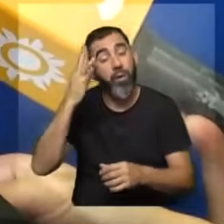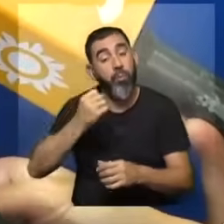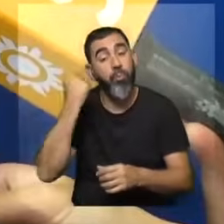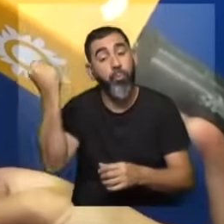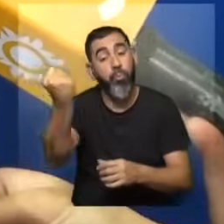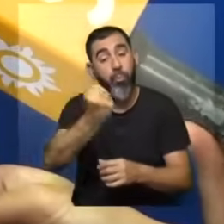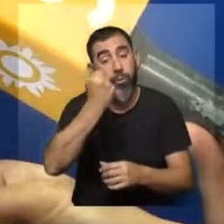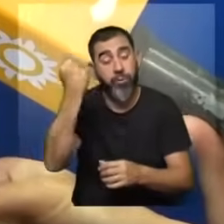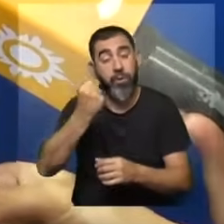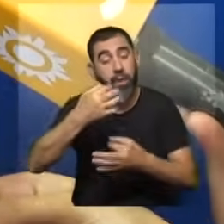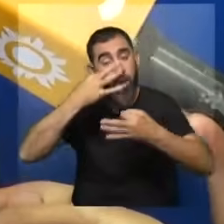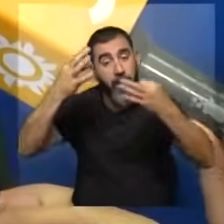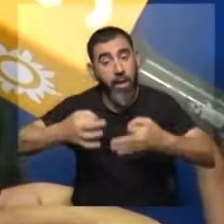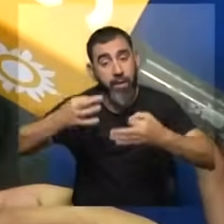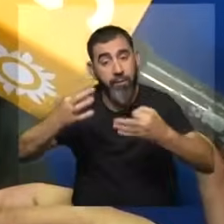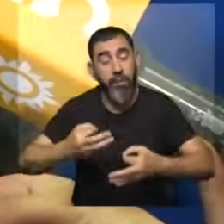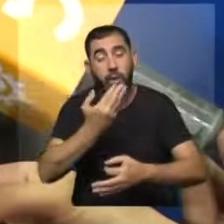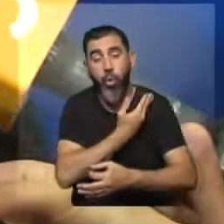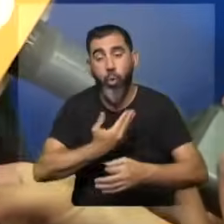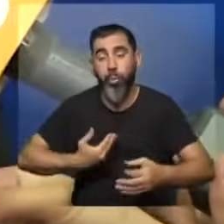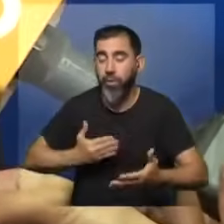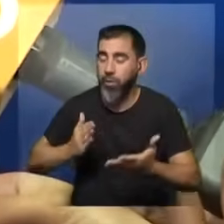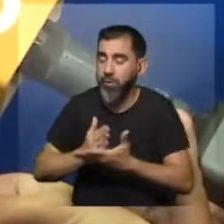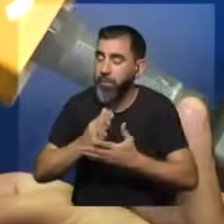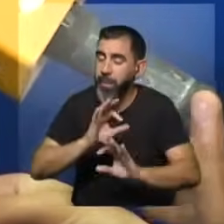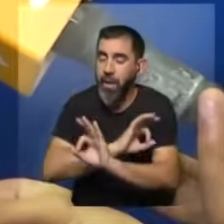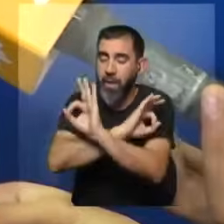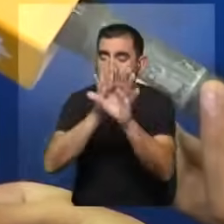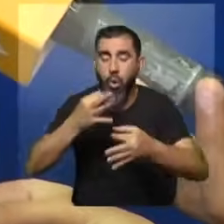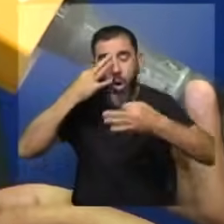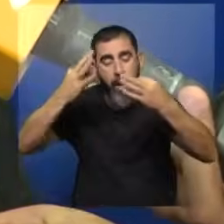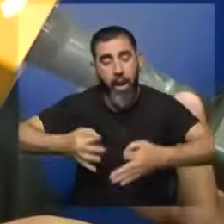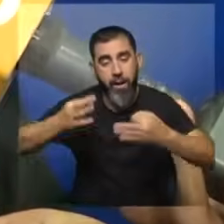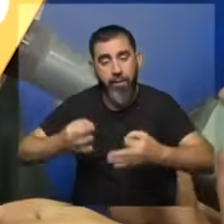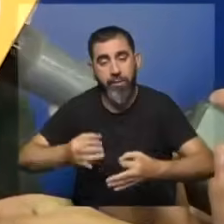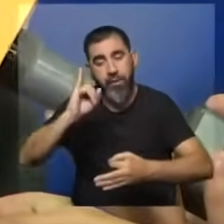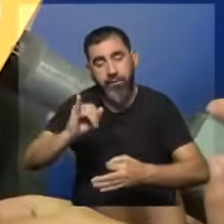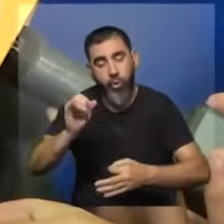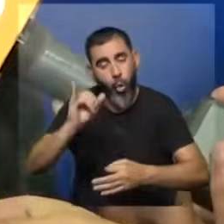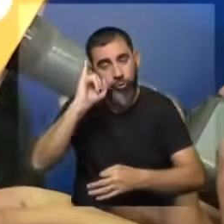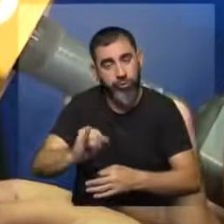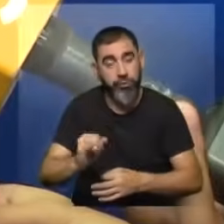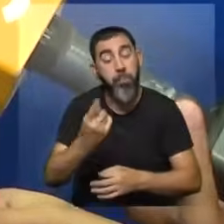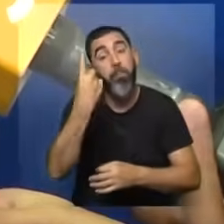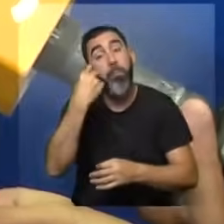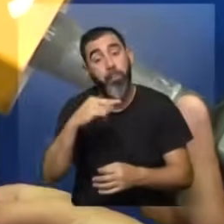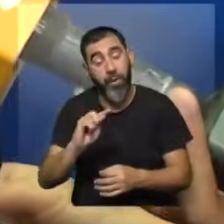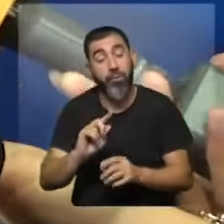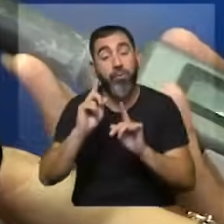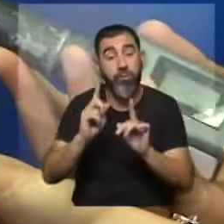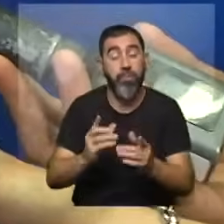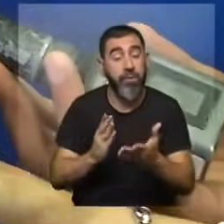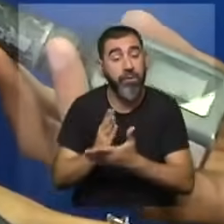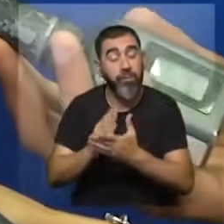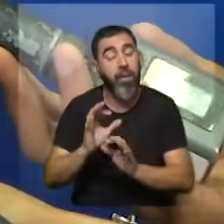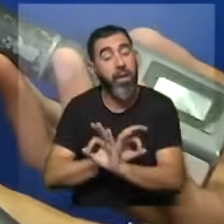importante garantizarlo eso el gobierno siempre tuvo Claro que garantizarlo se iba a garantizar pero también siempre